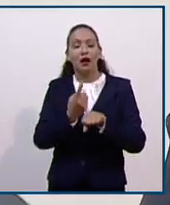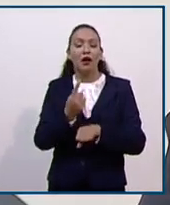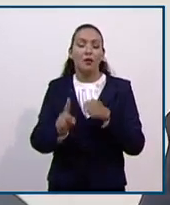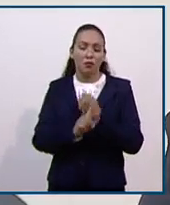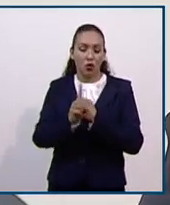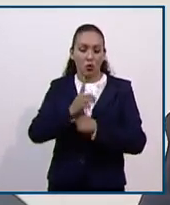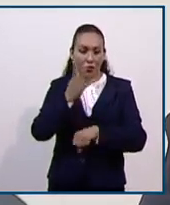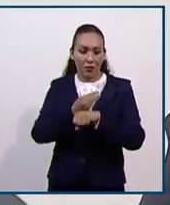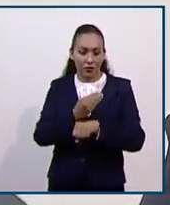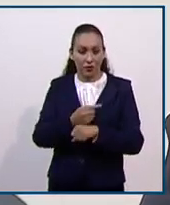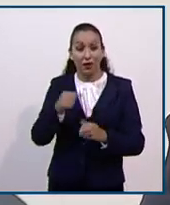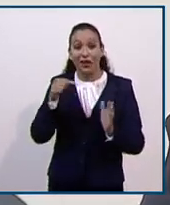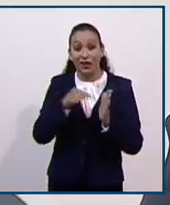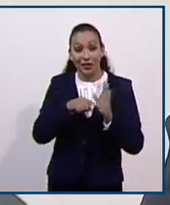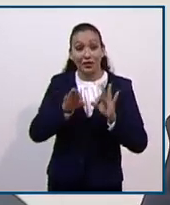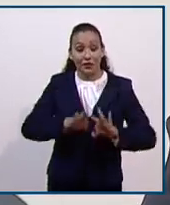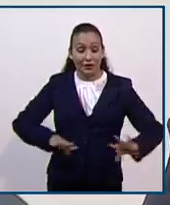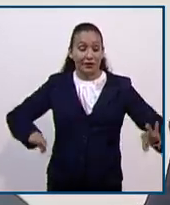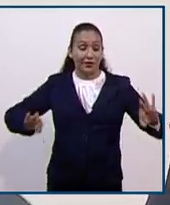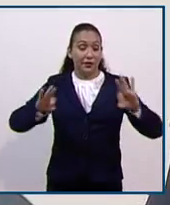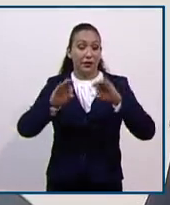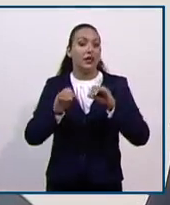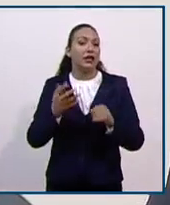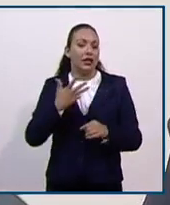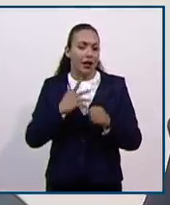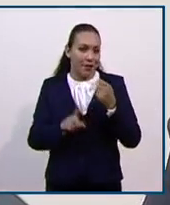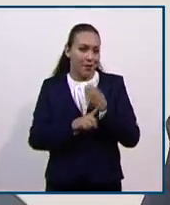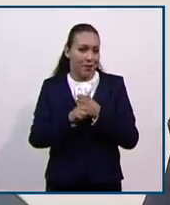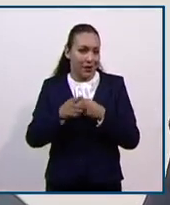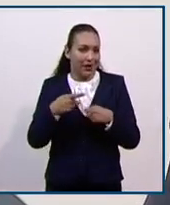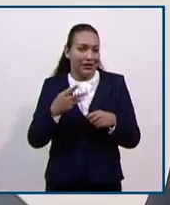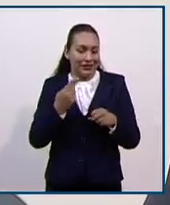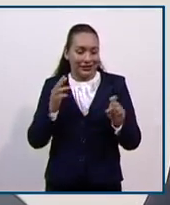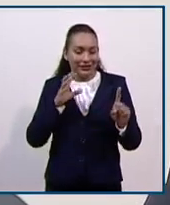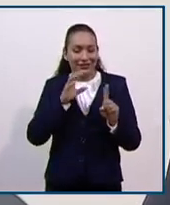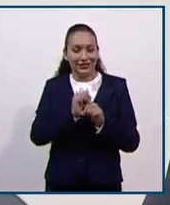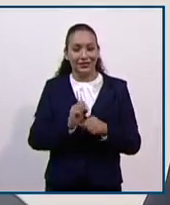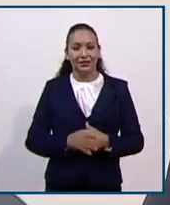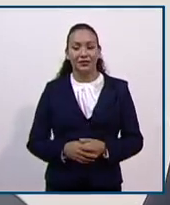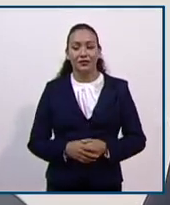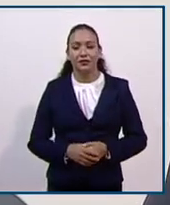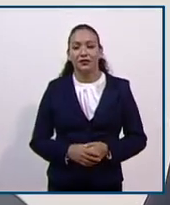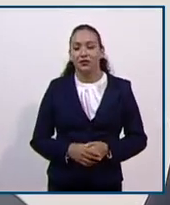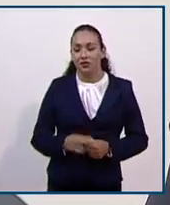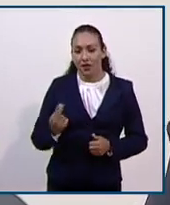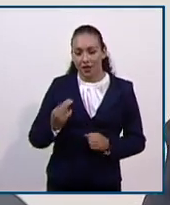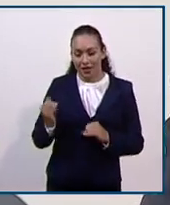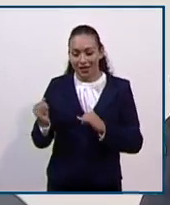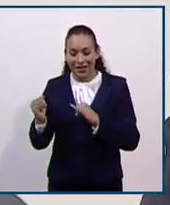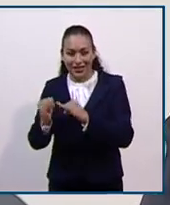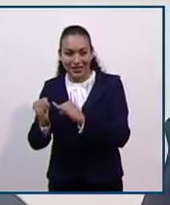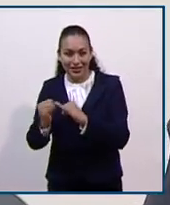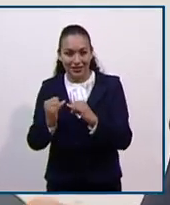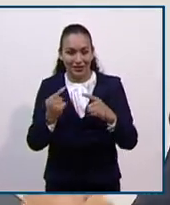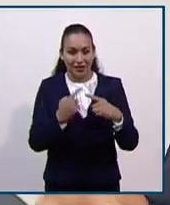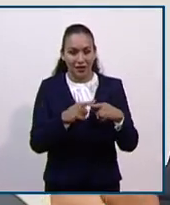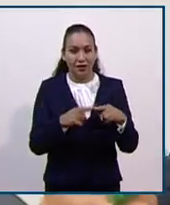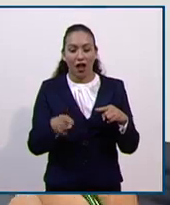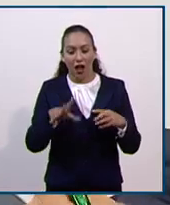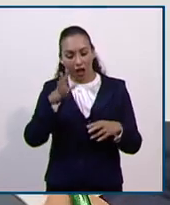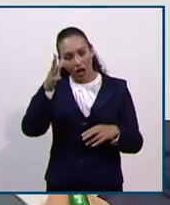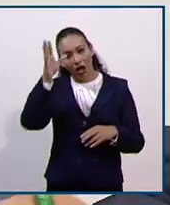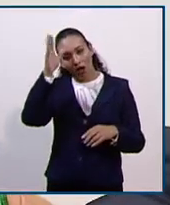Controversias presenta importantes desafíos. Requiere que las instituciones se